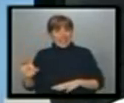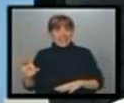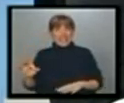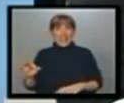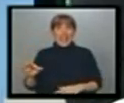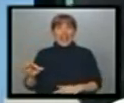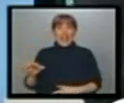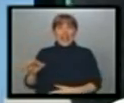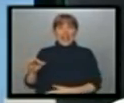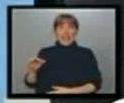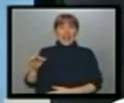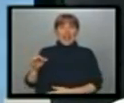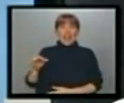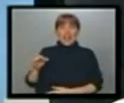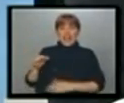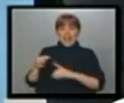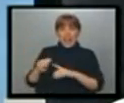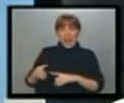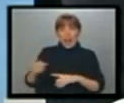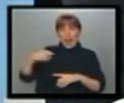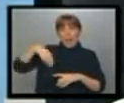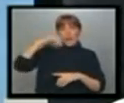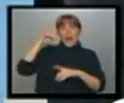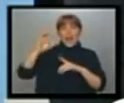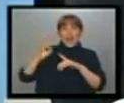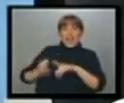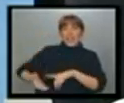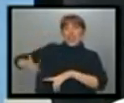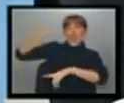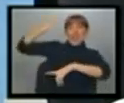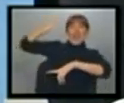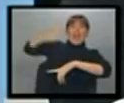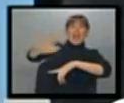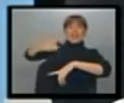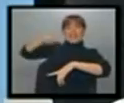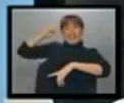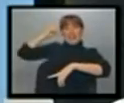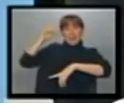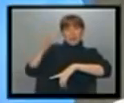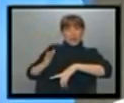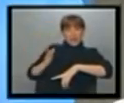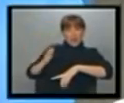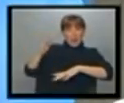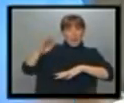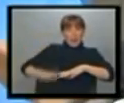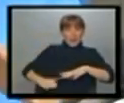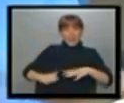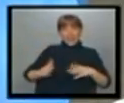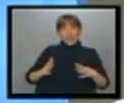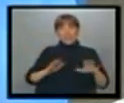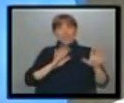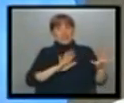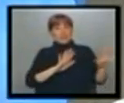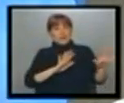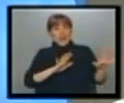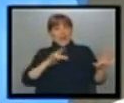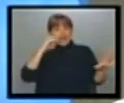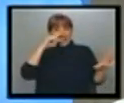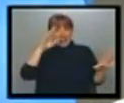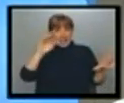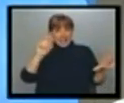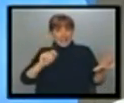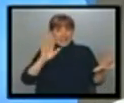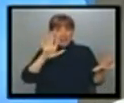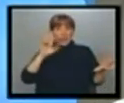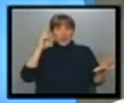2015 tuvo una reducción del 10% en el precio que recibía un año atrás. Bueno, 7.59, quédate, porque en un ratito vamos a seguir con